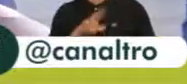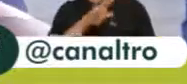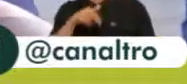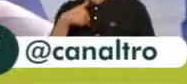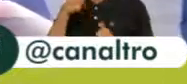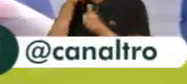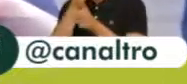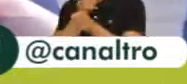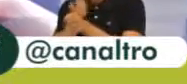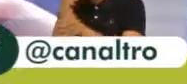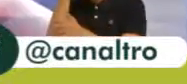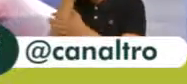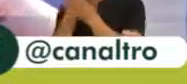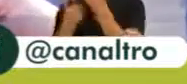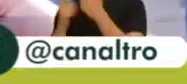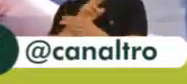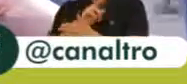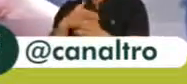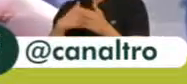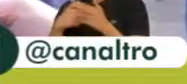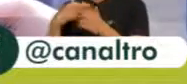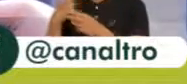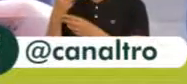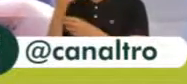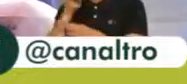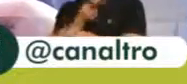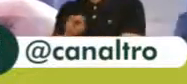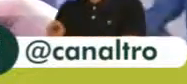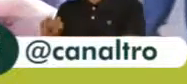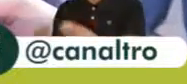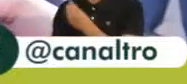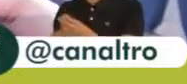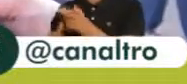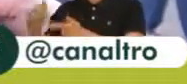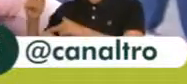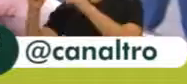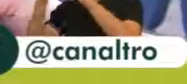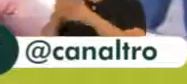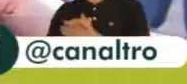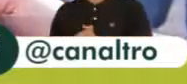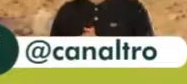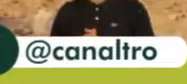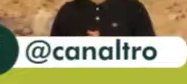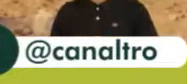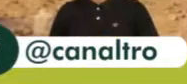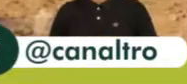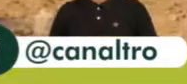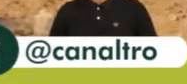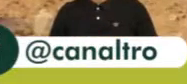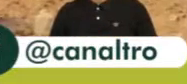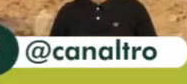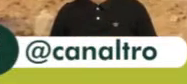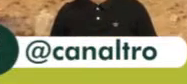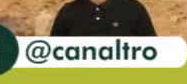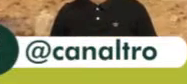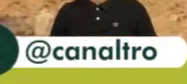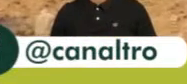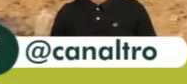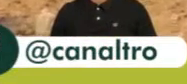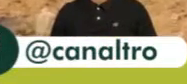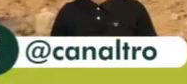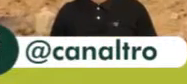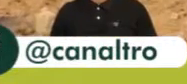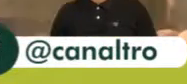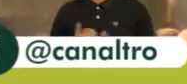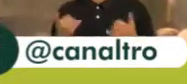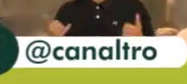importante a las obras que hemos realizado vamos a hacer en esta en esta meseta